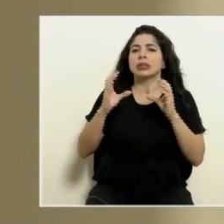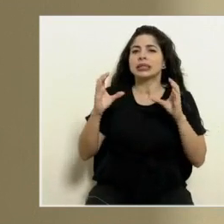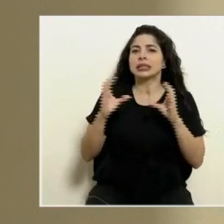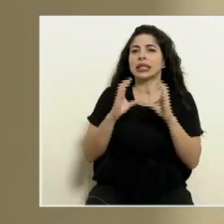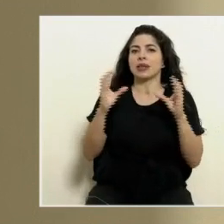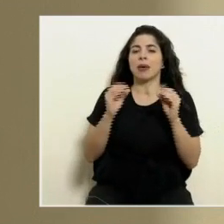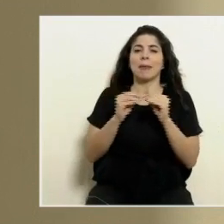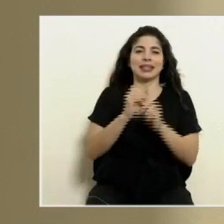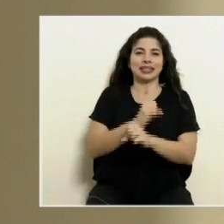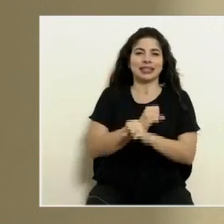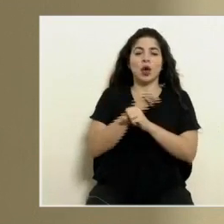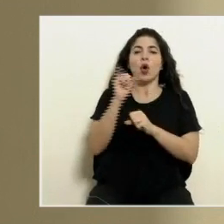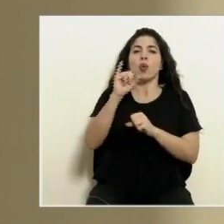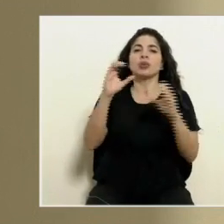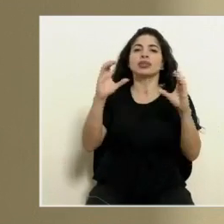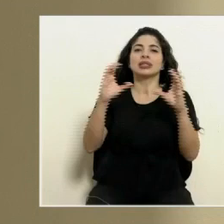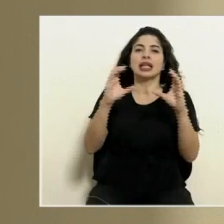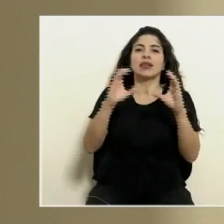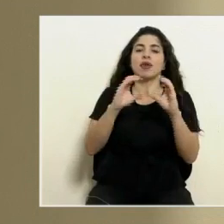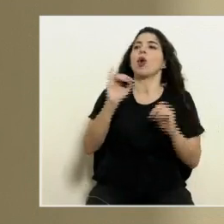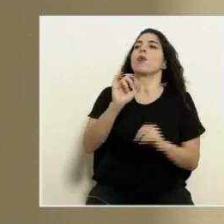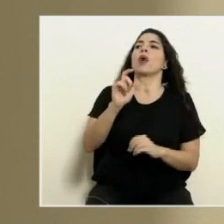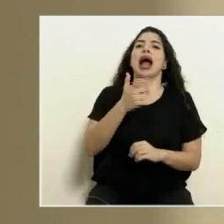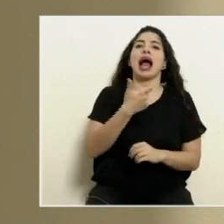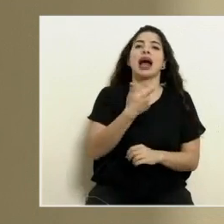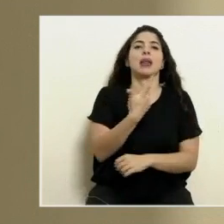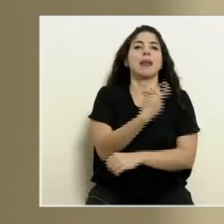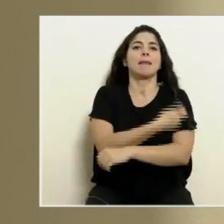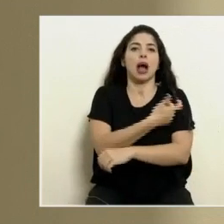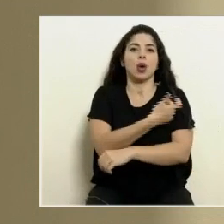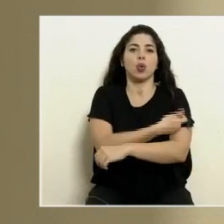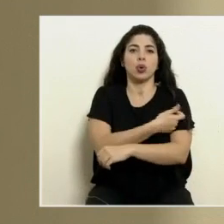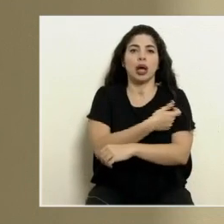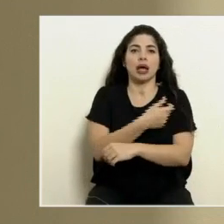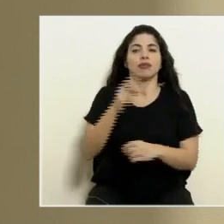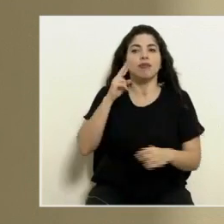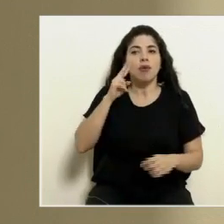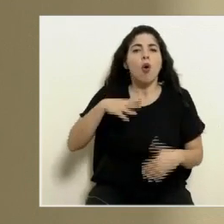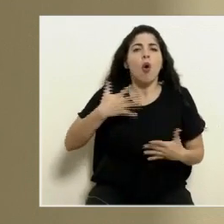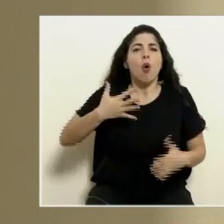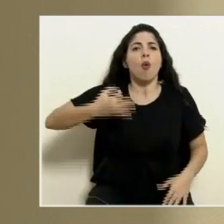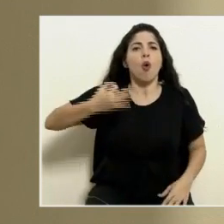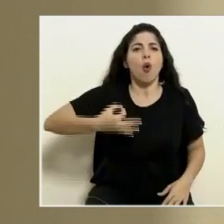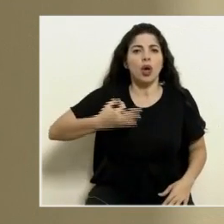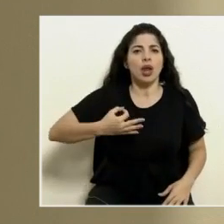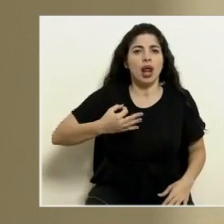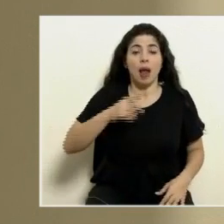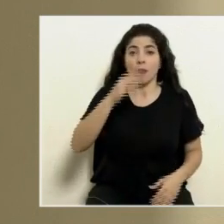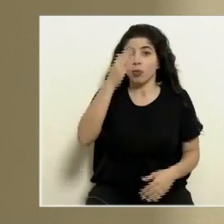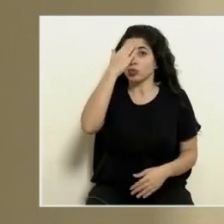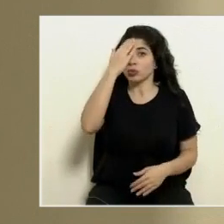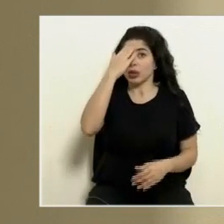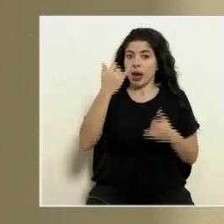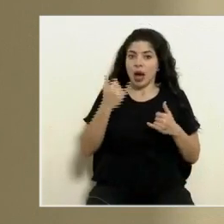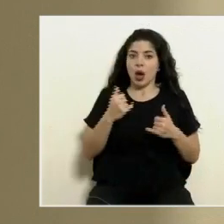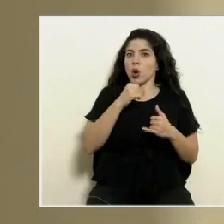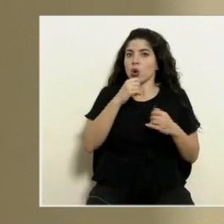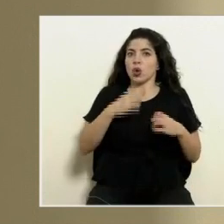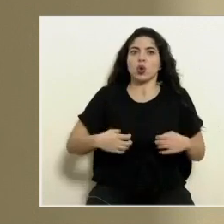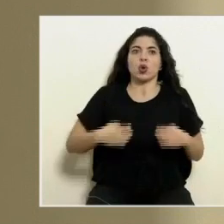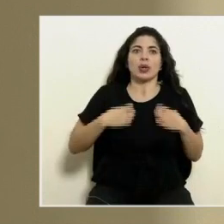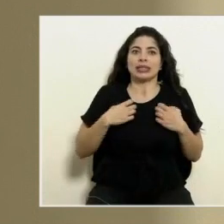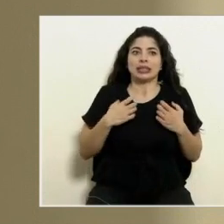los certificados o los carnets de vacunación que se presentan son auténticos. Que recordemos que en esto no hay